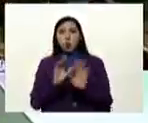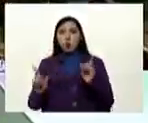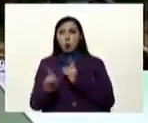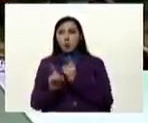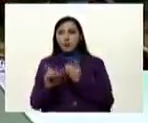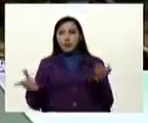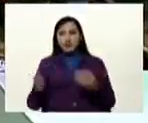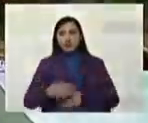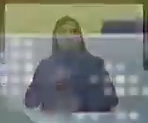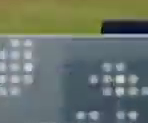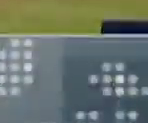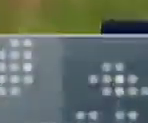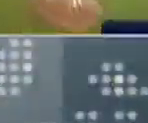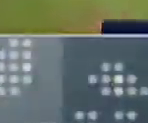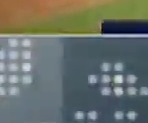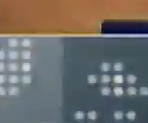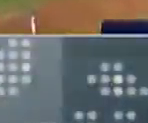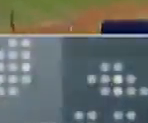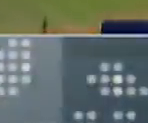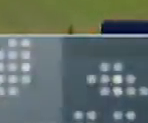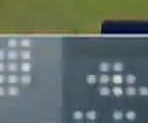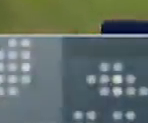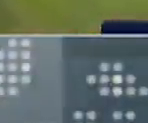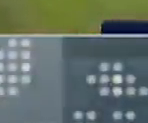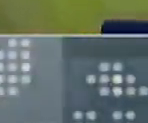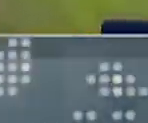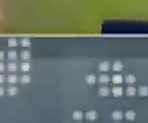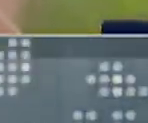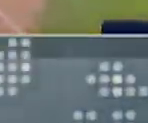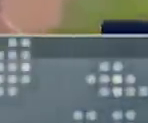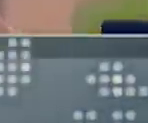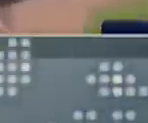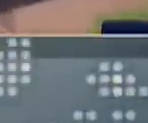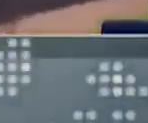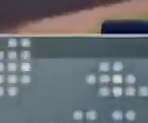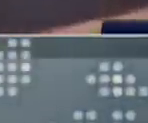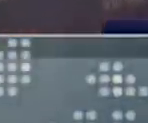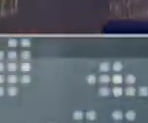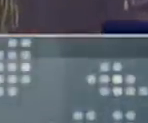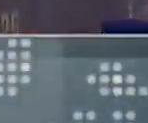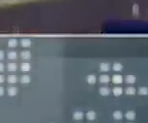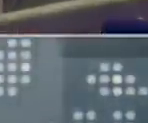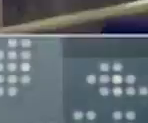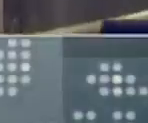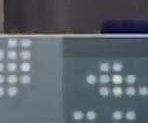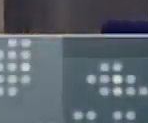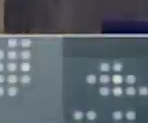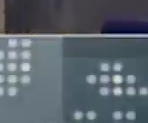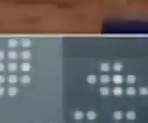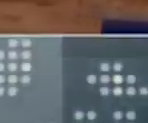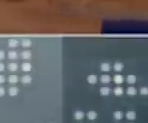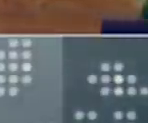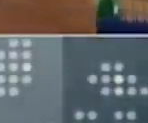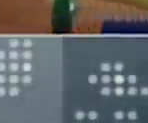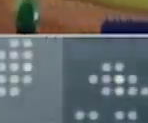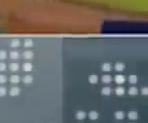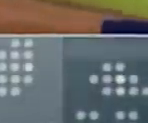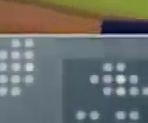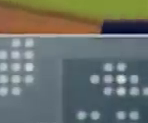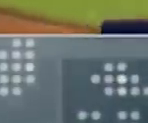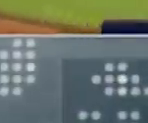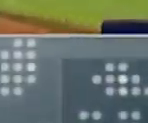todos los juegos los vi. Perdimos un solo juego, los vi todos, completico, ¿verdad,